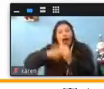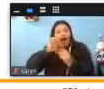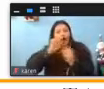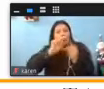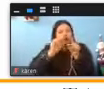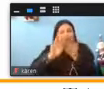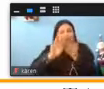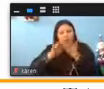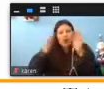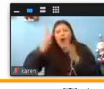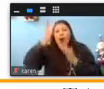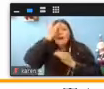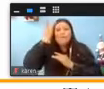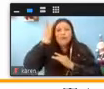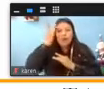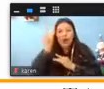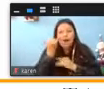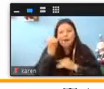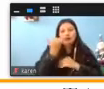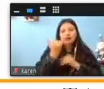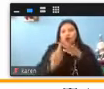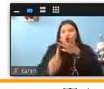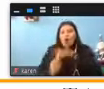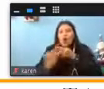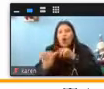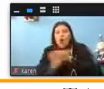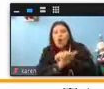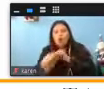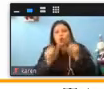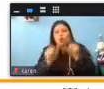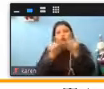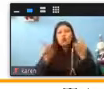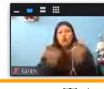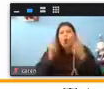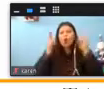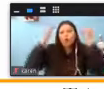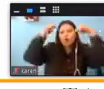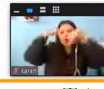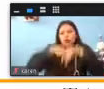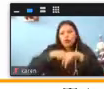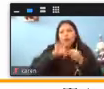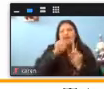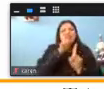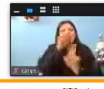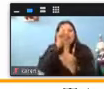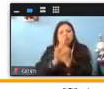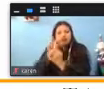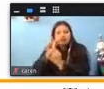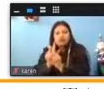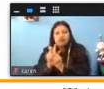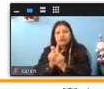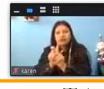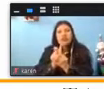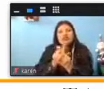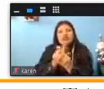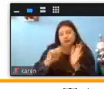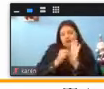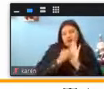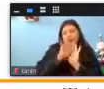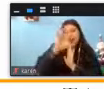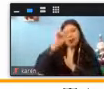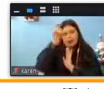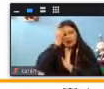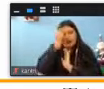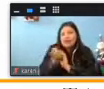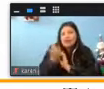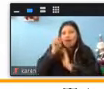mesas, porque allí surge otro lugar de encuentro entre estos actores. Y es que son memorias que